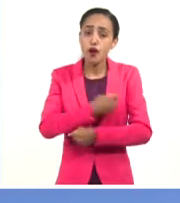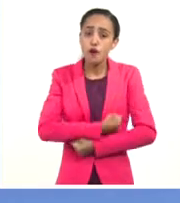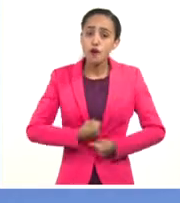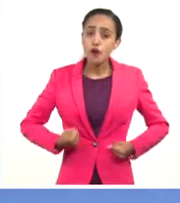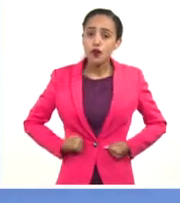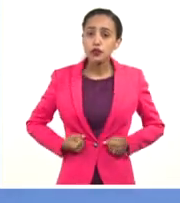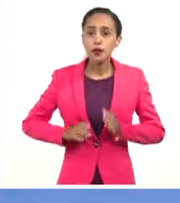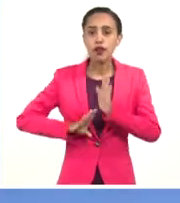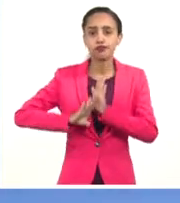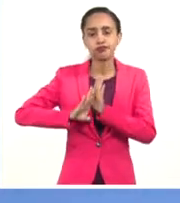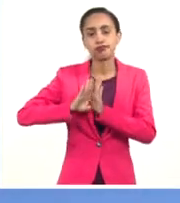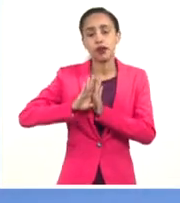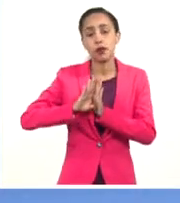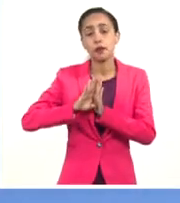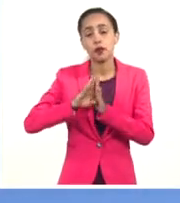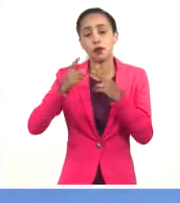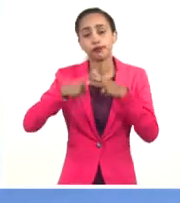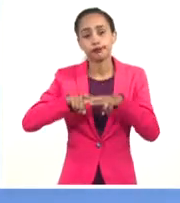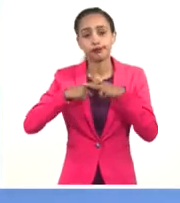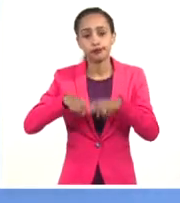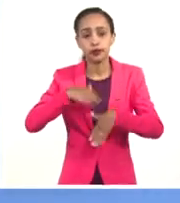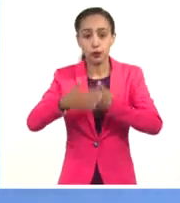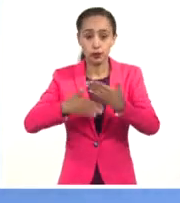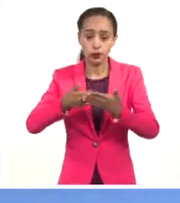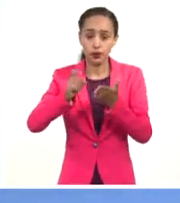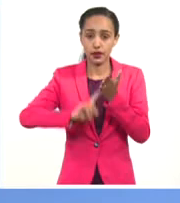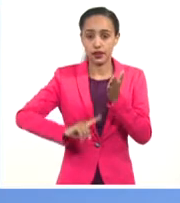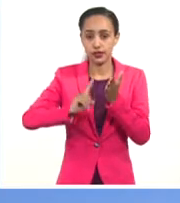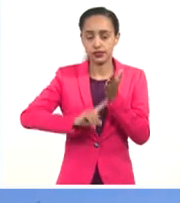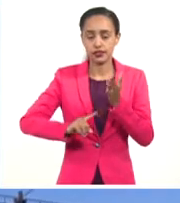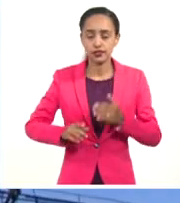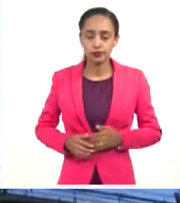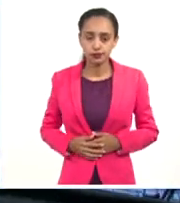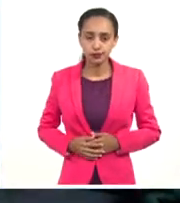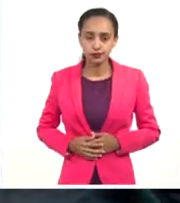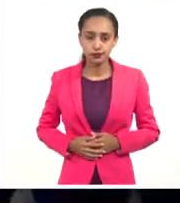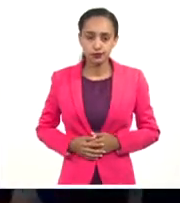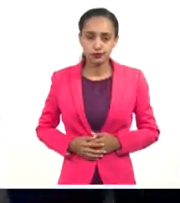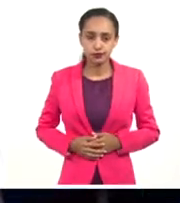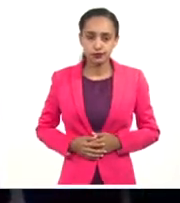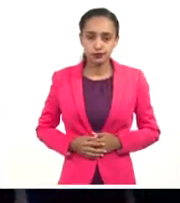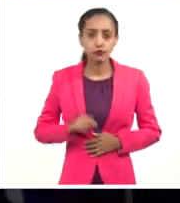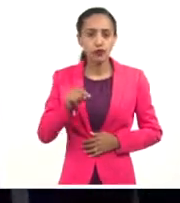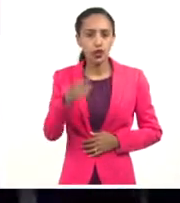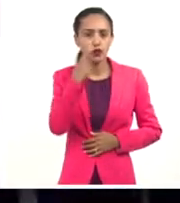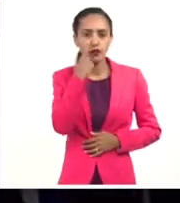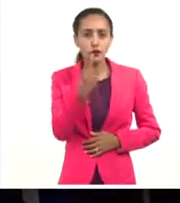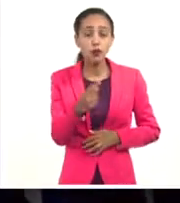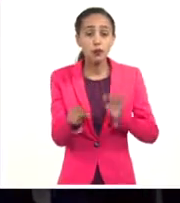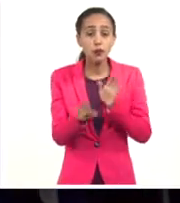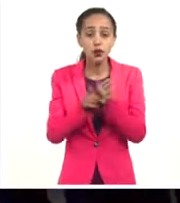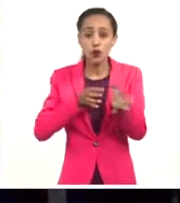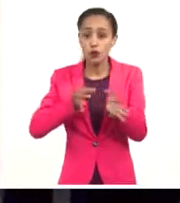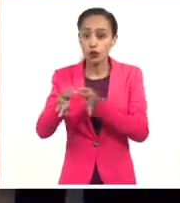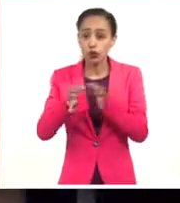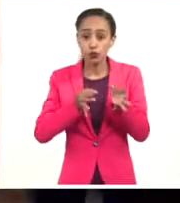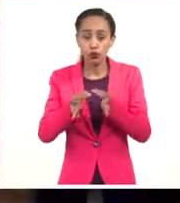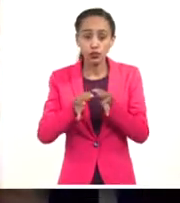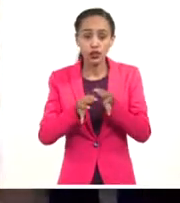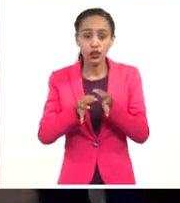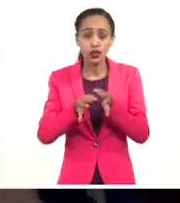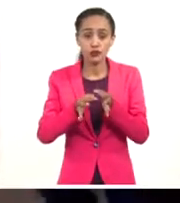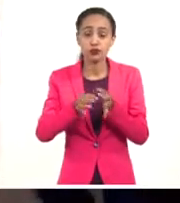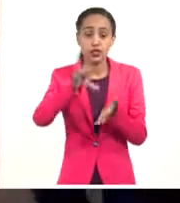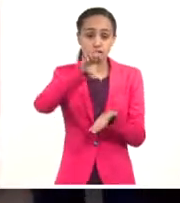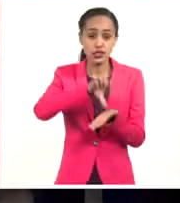de recuperación del sistema electroenergético nacional en su periplo conoció de la entrada en funcionamiento de la central térmica otto